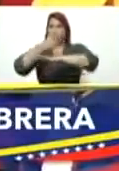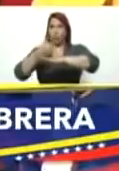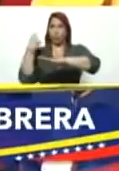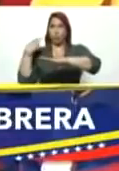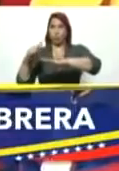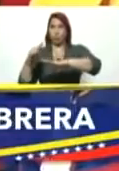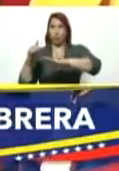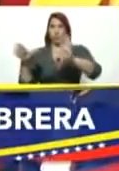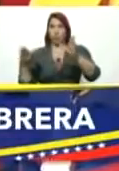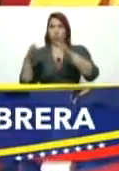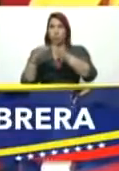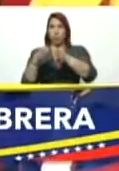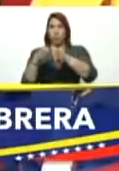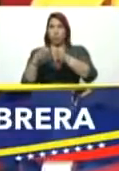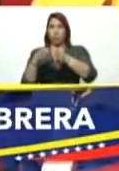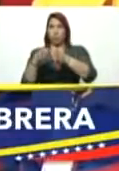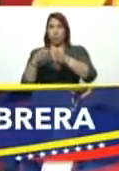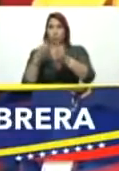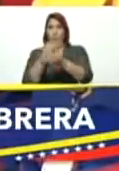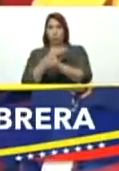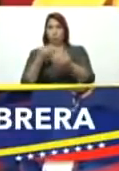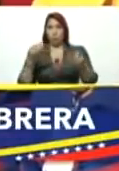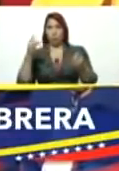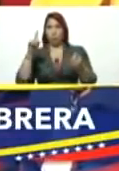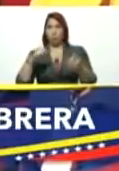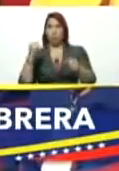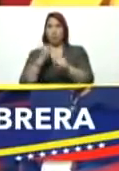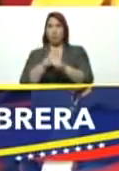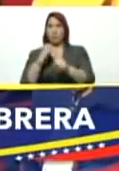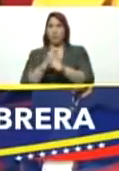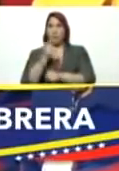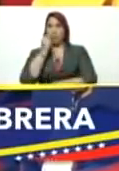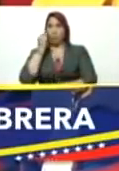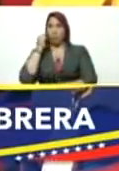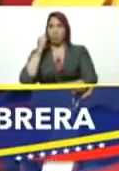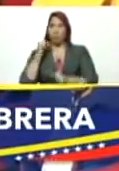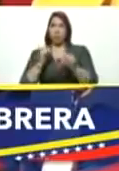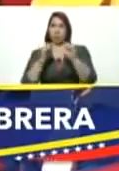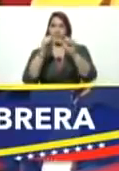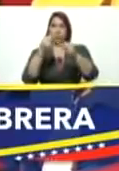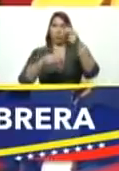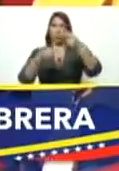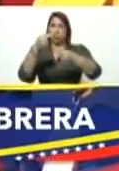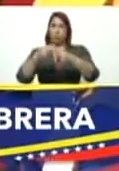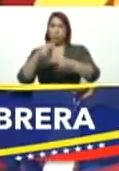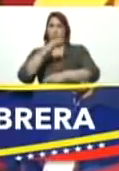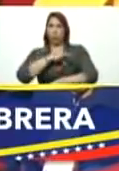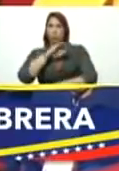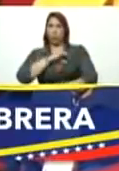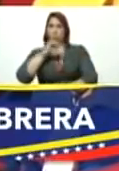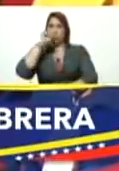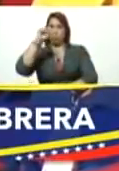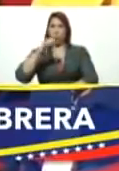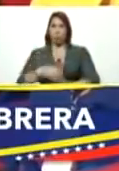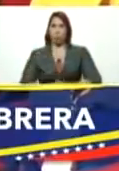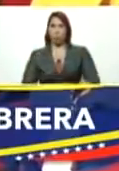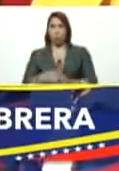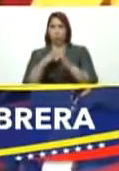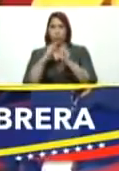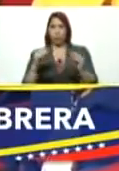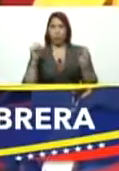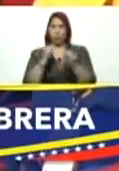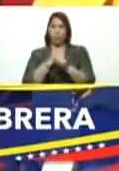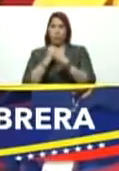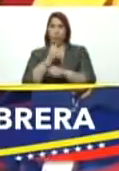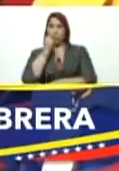tren ejecutivo demasiado excelente que está trabajando para seguir construyendo el socialismo y toda esa clase